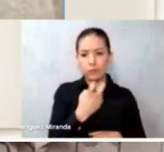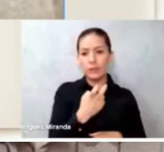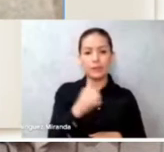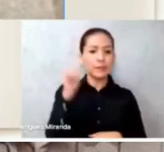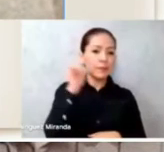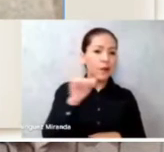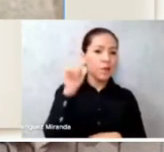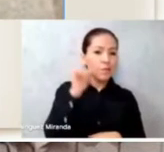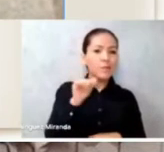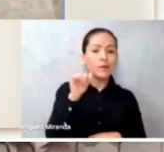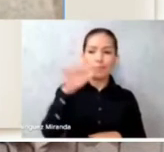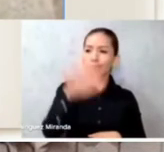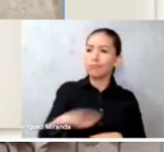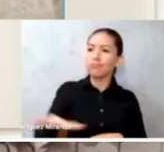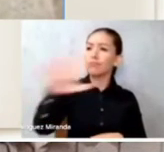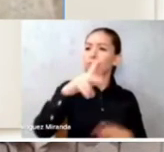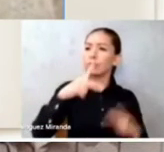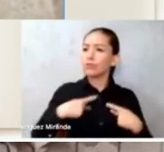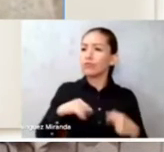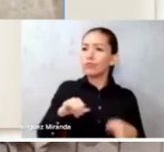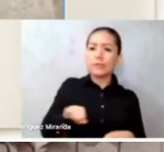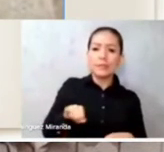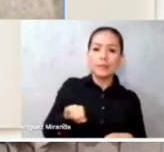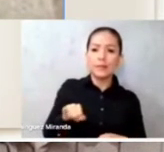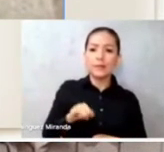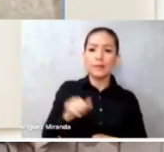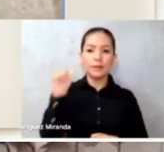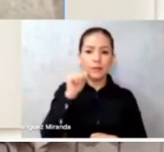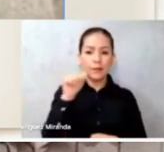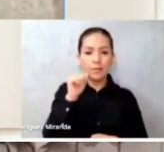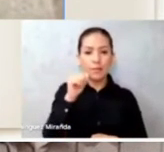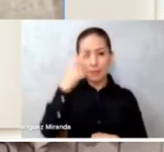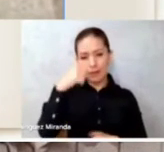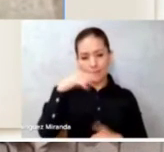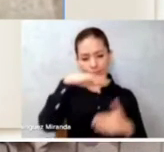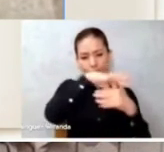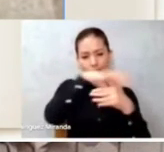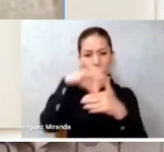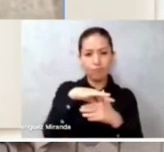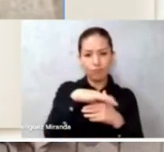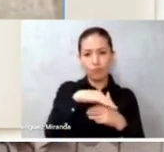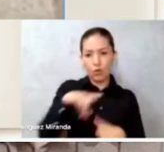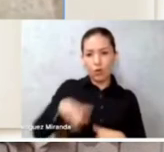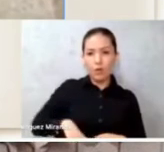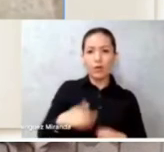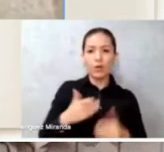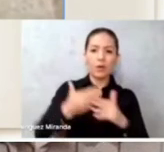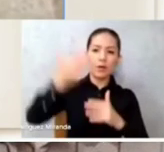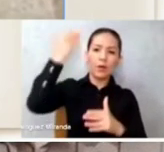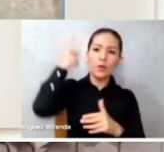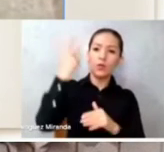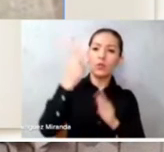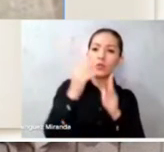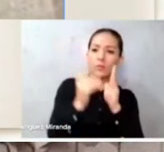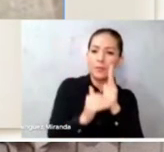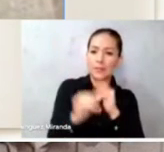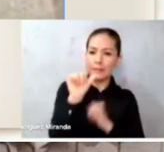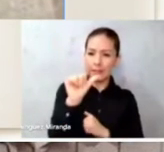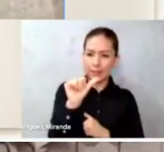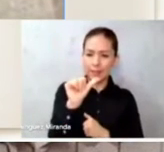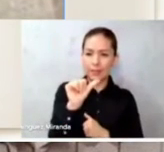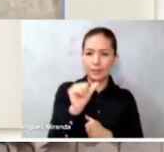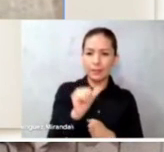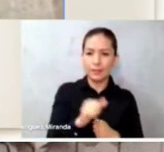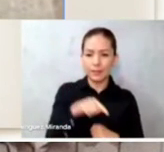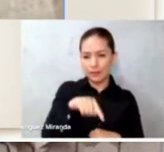ciudadanía una impugnación de la elección de la gubernatura, como fue en el año 2016 con la alternancia en el gobierno en el